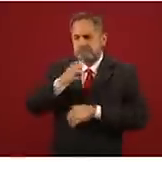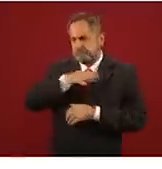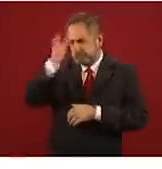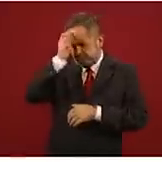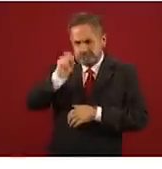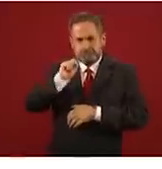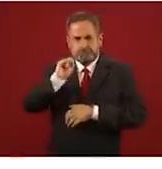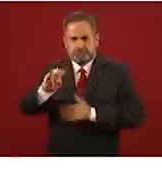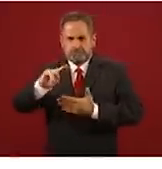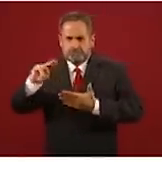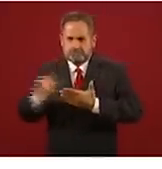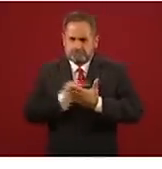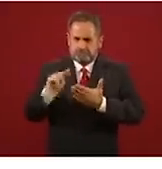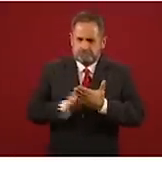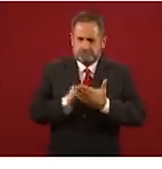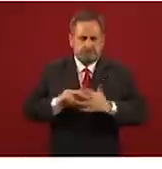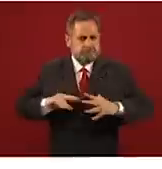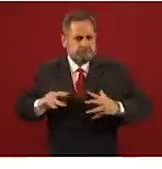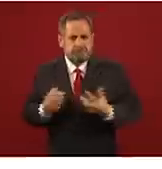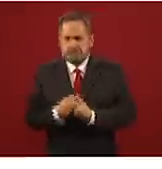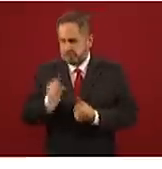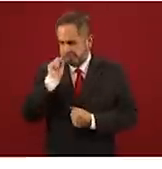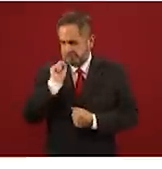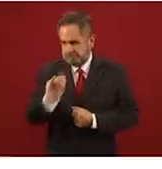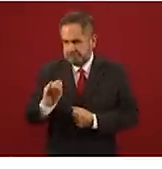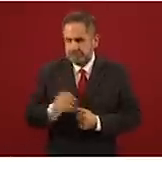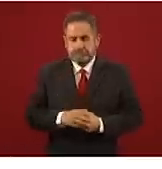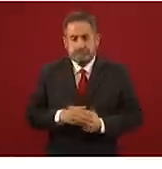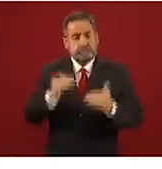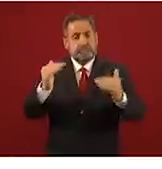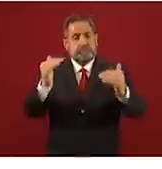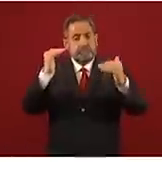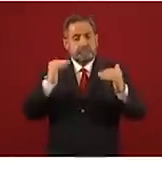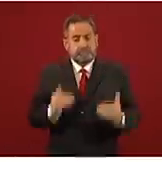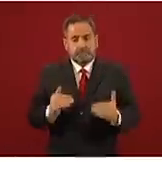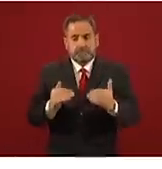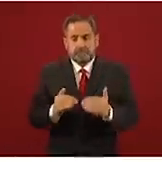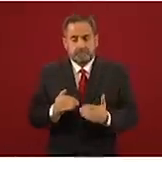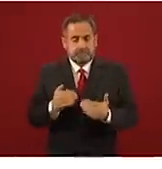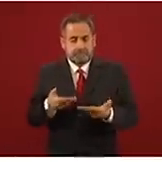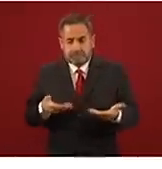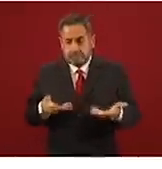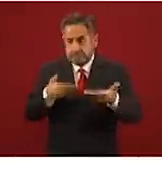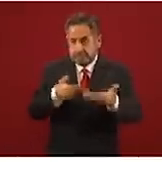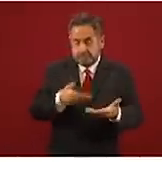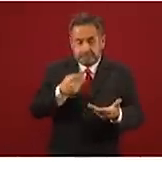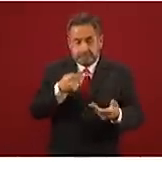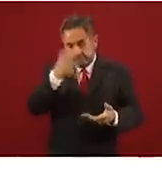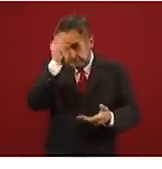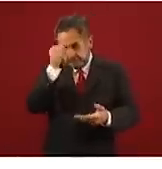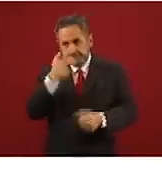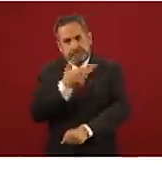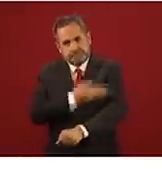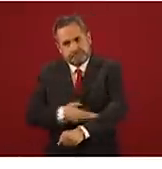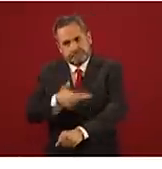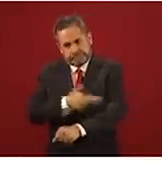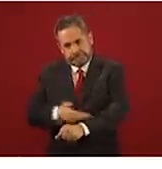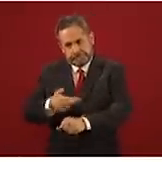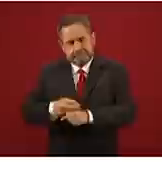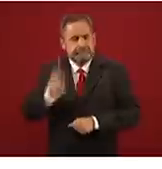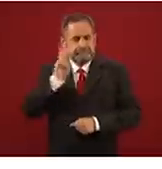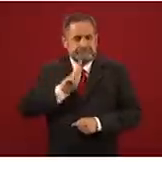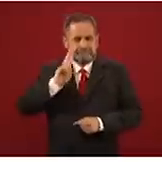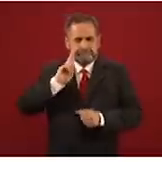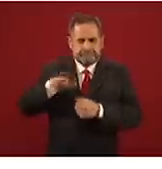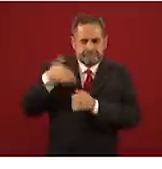firmar los acuerdos de coordinación. Para los siguientes estados, el acuerdo de coordinación está en proceso y esperamos